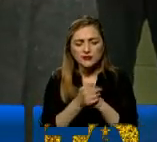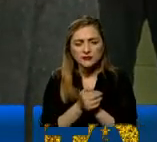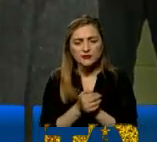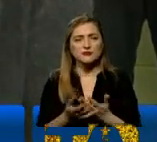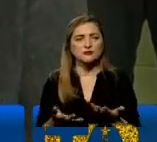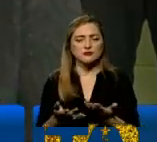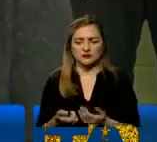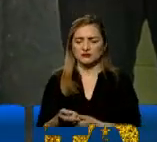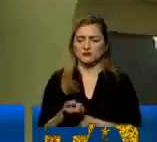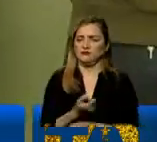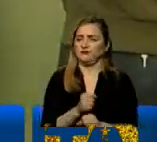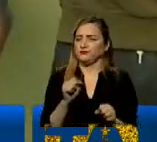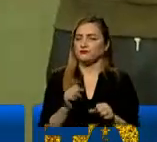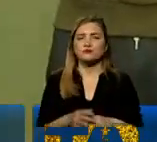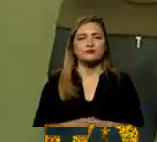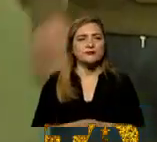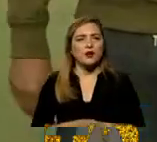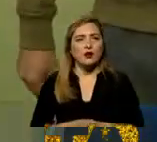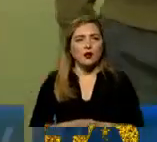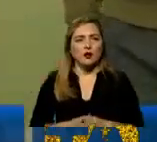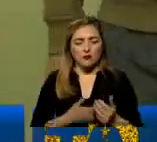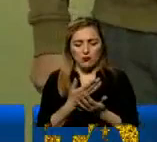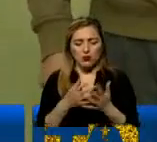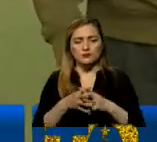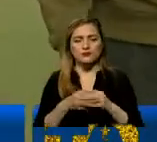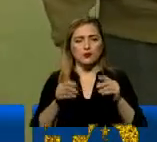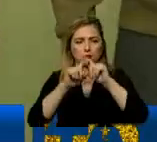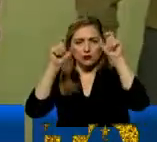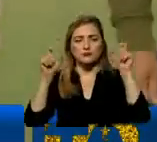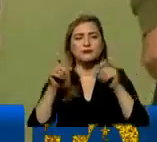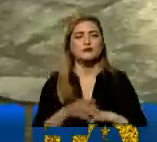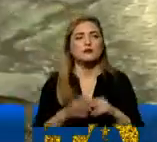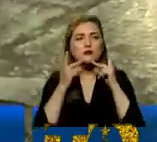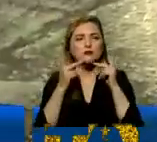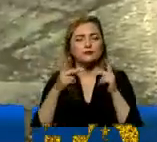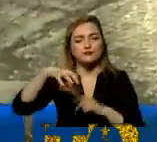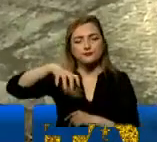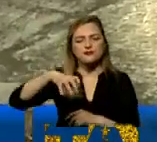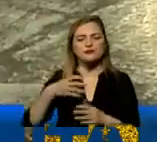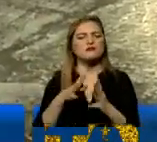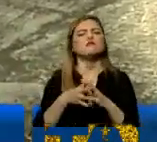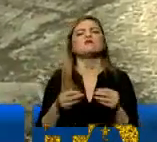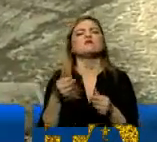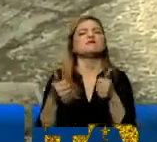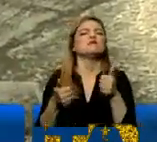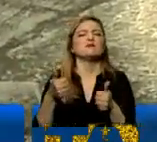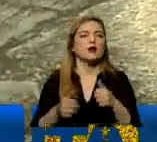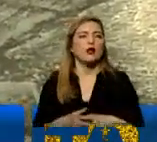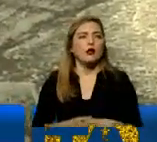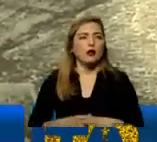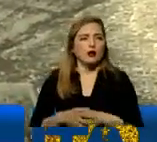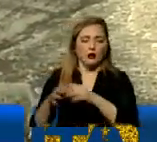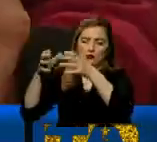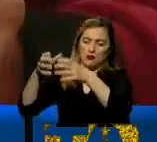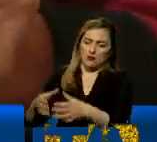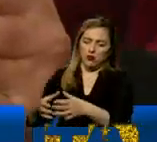con este tipo de agua es imposible. Entre las soluciones que ha dado la empresa pública metropolitana de agua potable y saneamiento es la colocación de